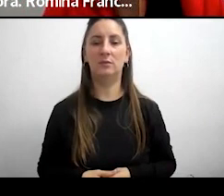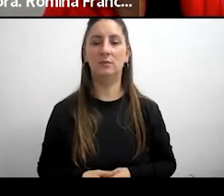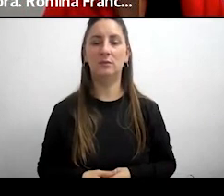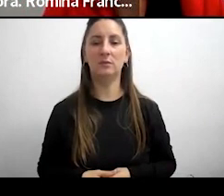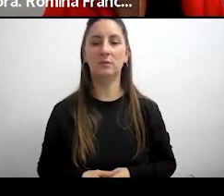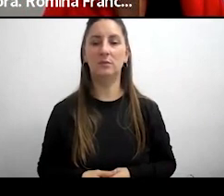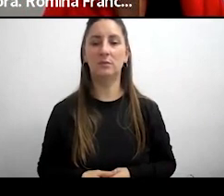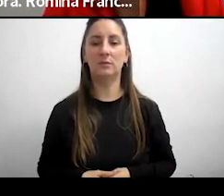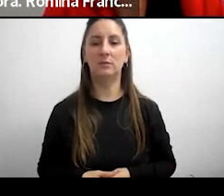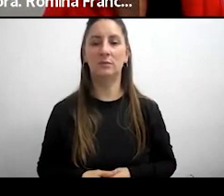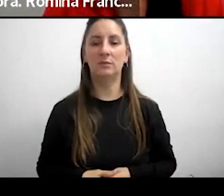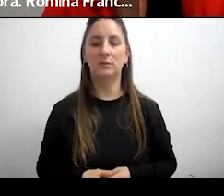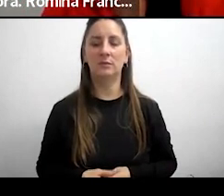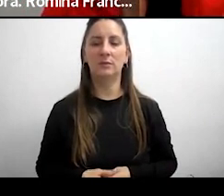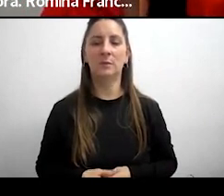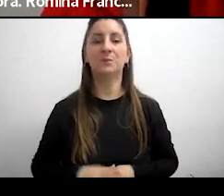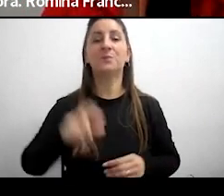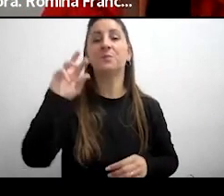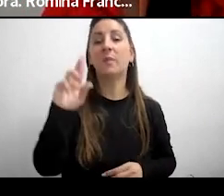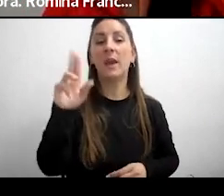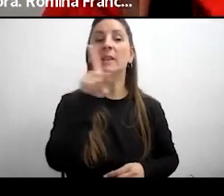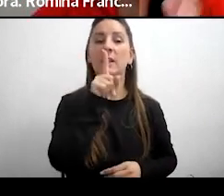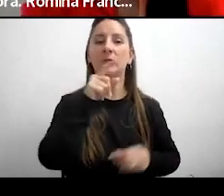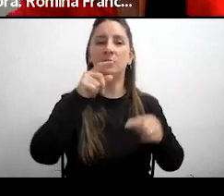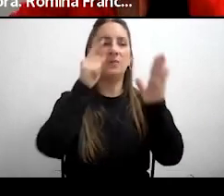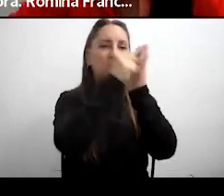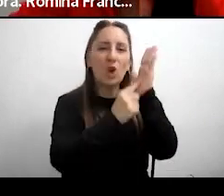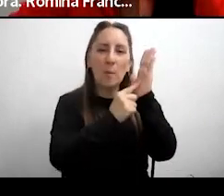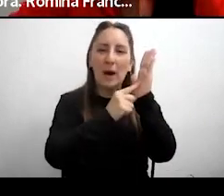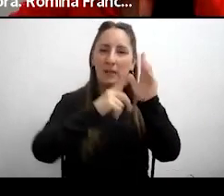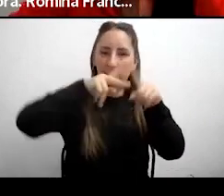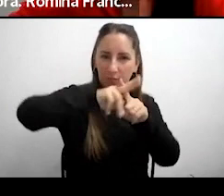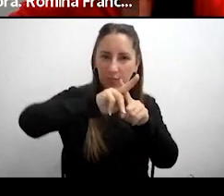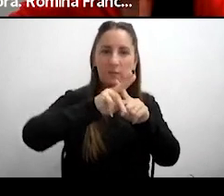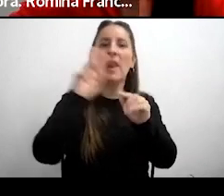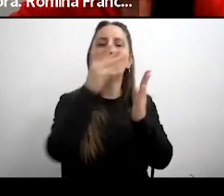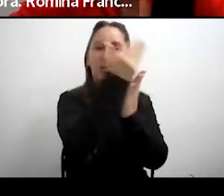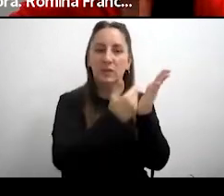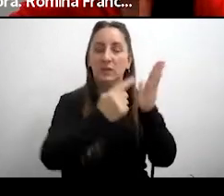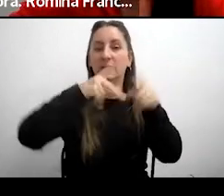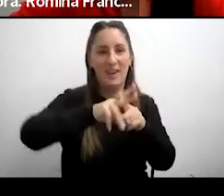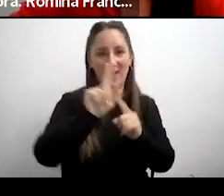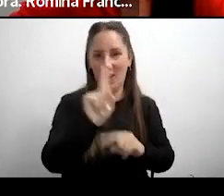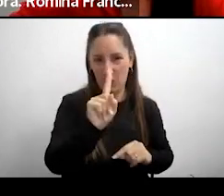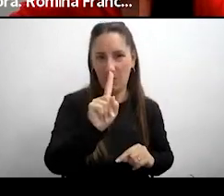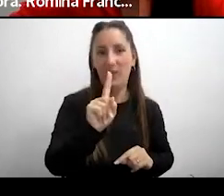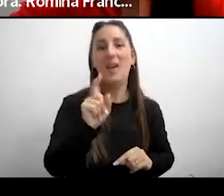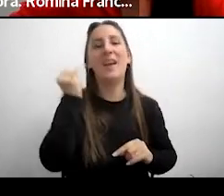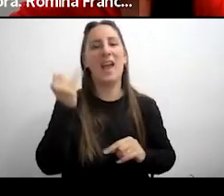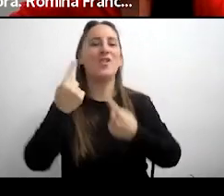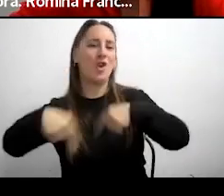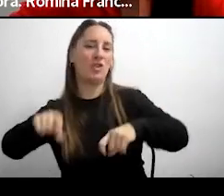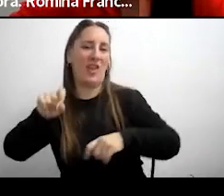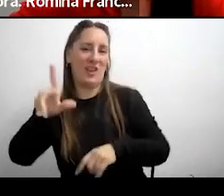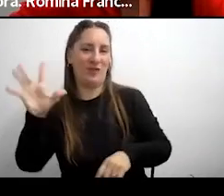no aplican lo que son las RT, las normas técnicas, las resoluciones técnicas, que ustedes encontrarán en la vida práctica que cuando